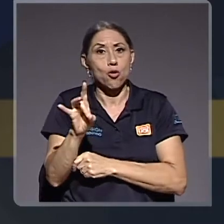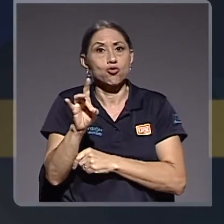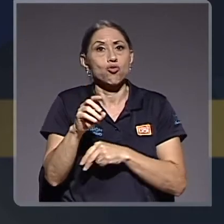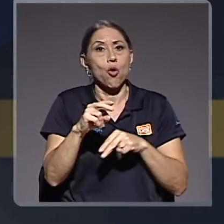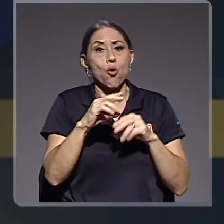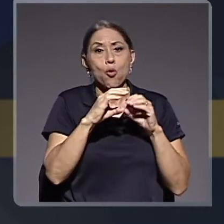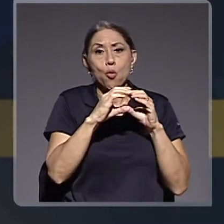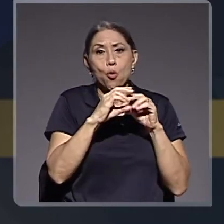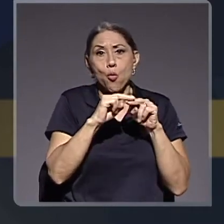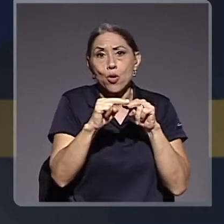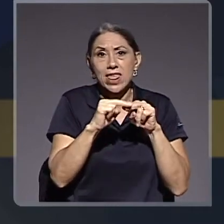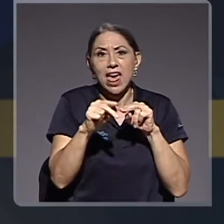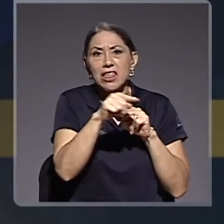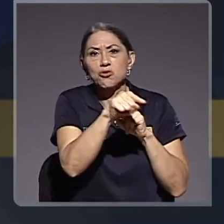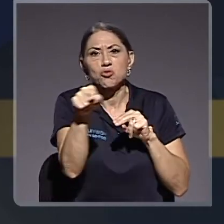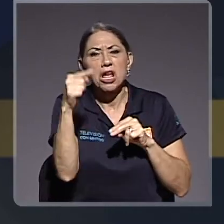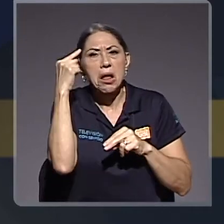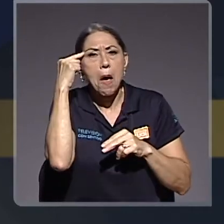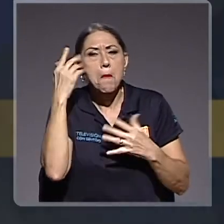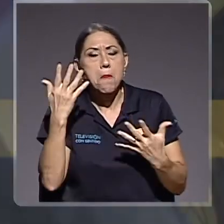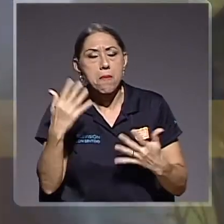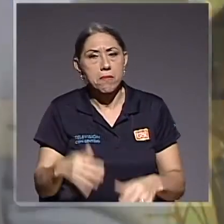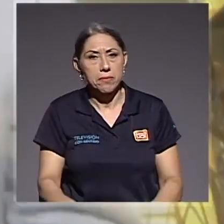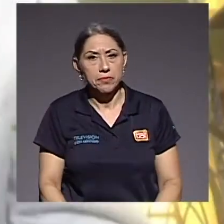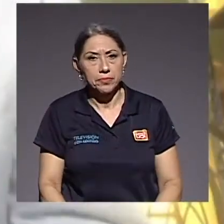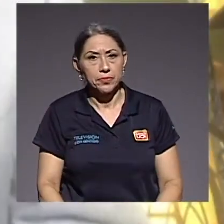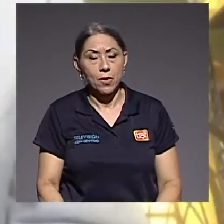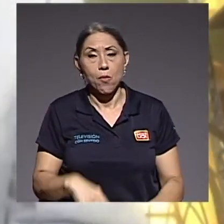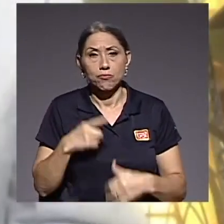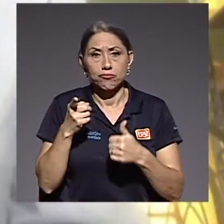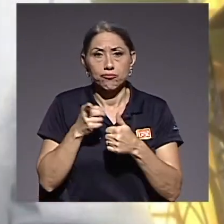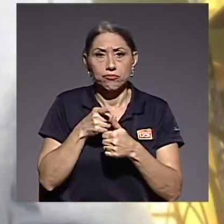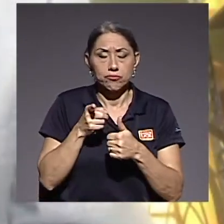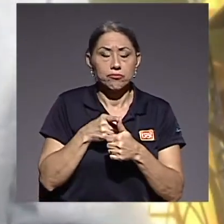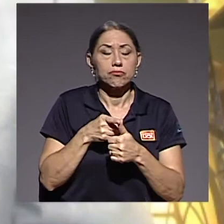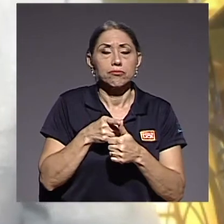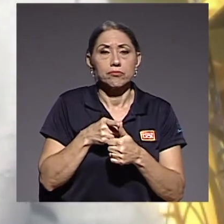la concepción del mismo? Bueno, en primer lugar,